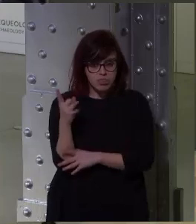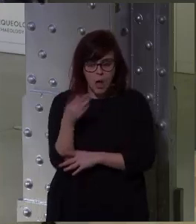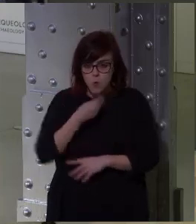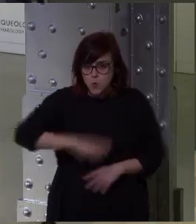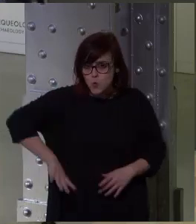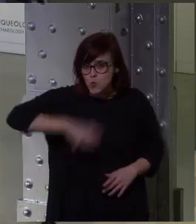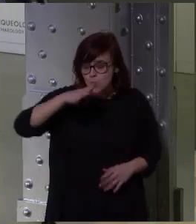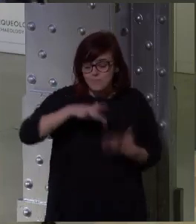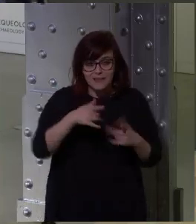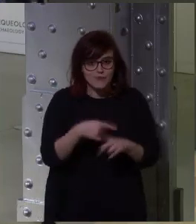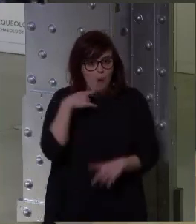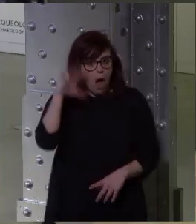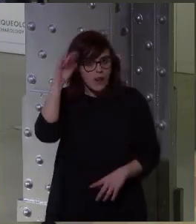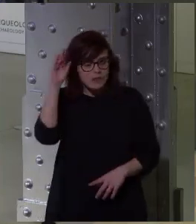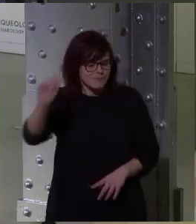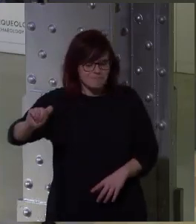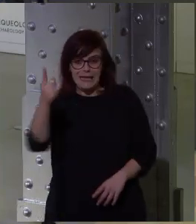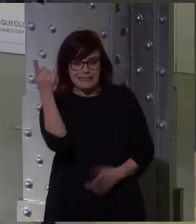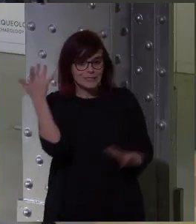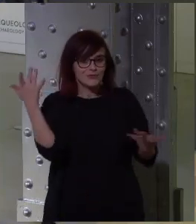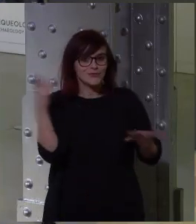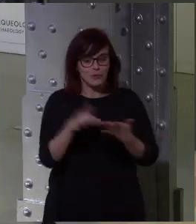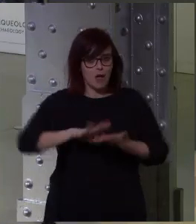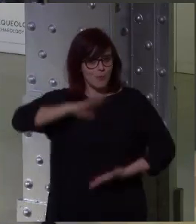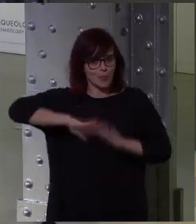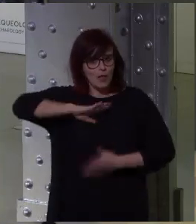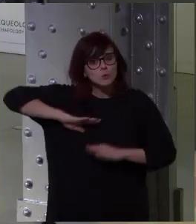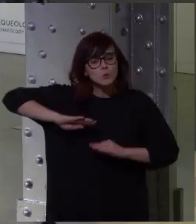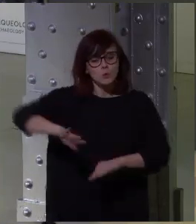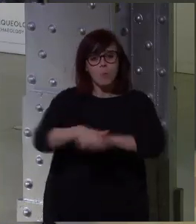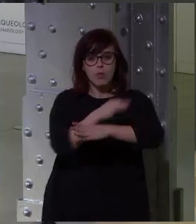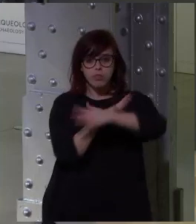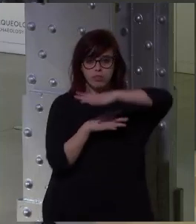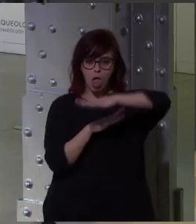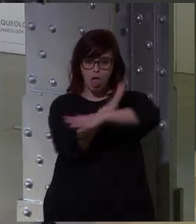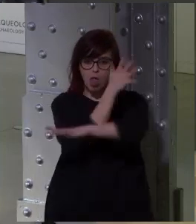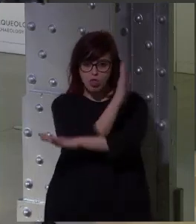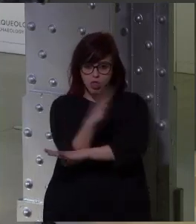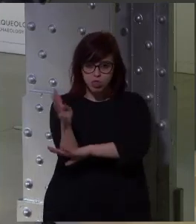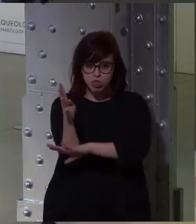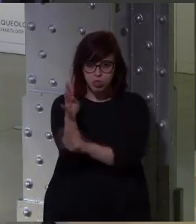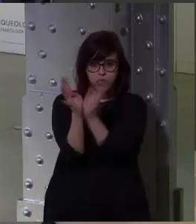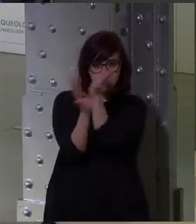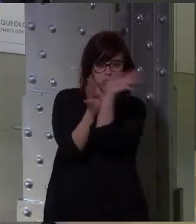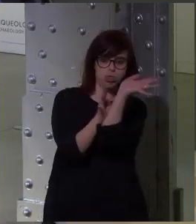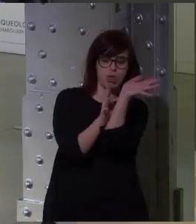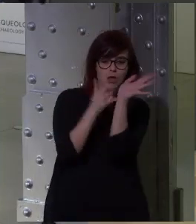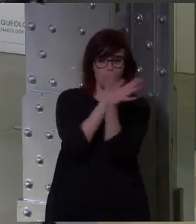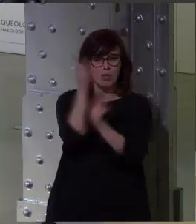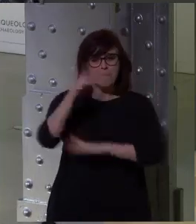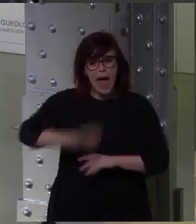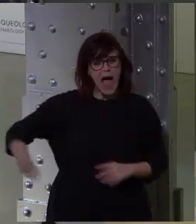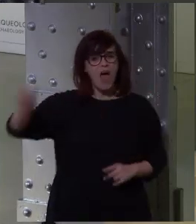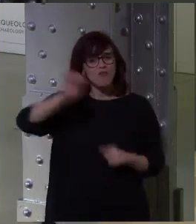digo, es súper dotada, ¿no? Tiene la capacidad de crecer unas plantas sobre otras a lo largo de miles